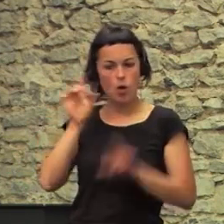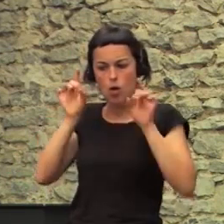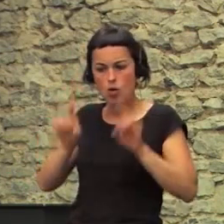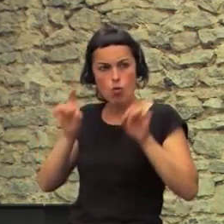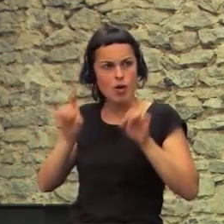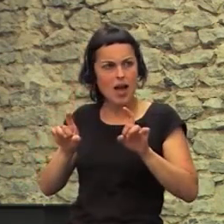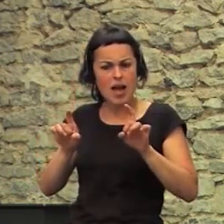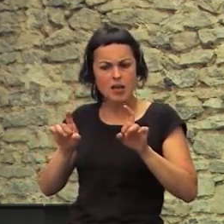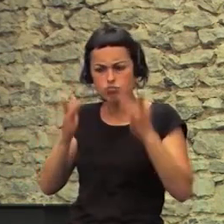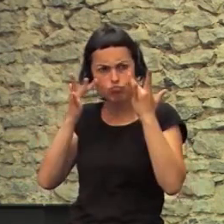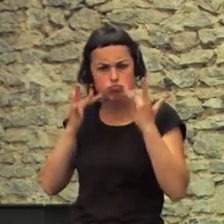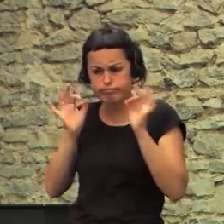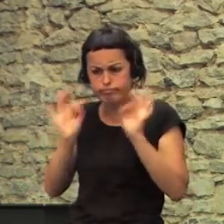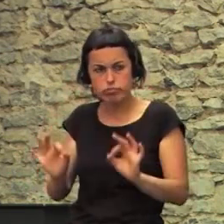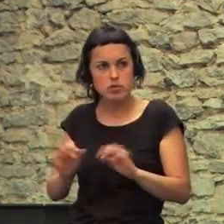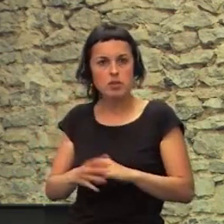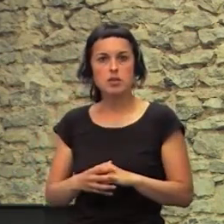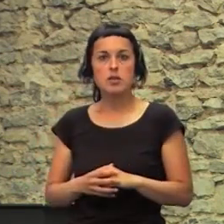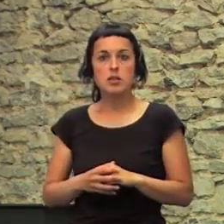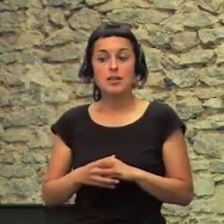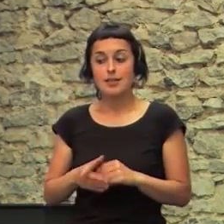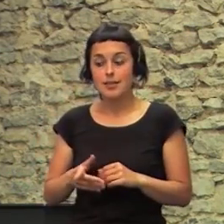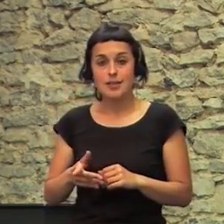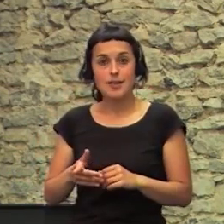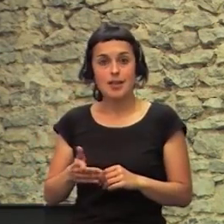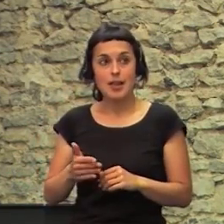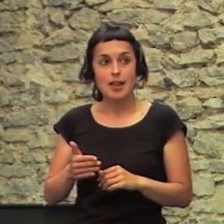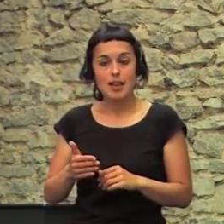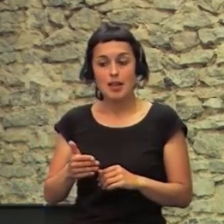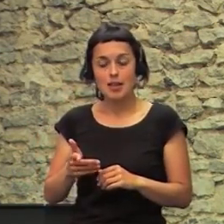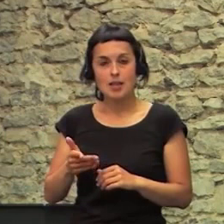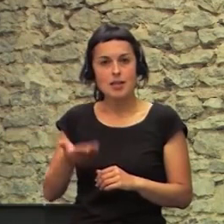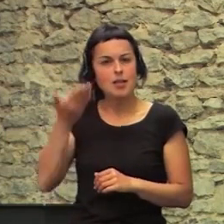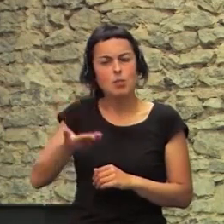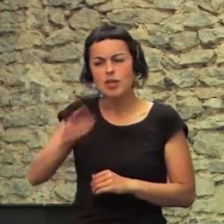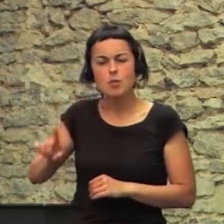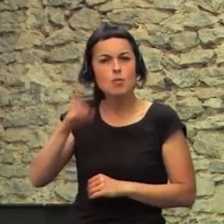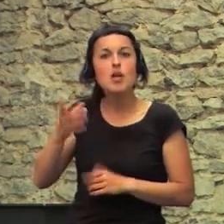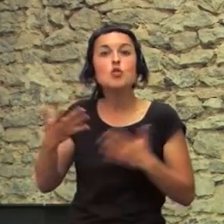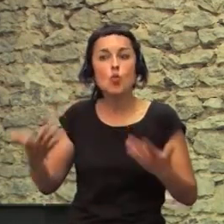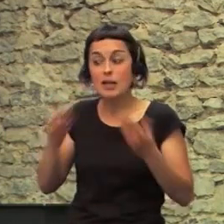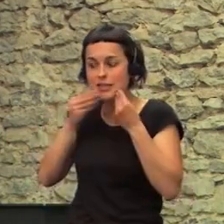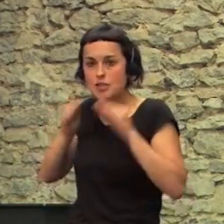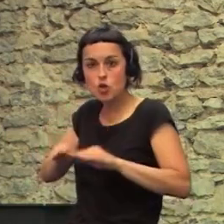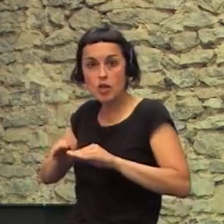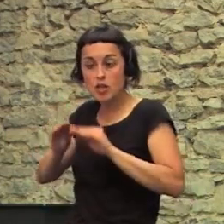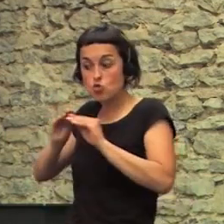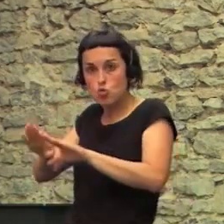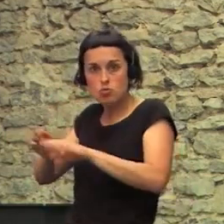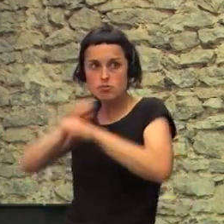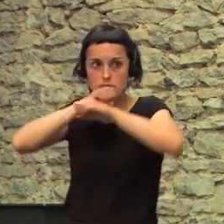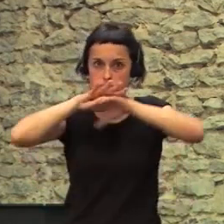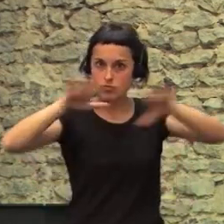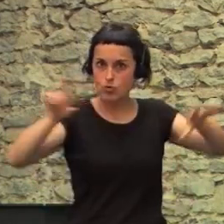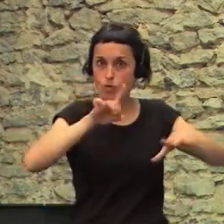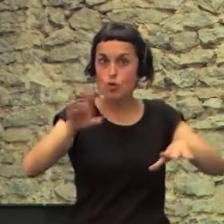bueno, una de las claves fundamentales sería que esto no lo contaran nunca, el silencio. O sea, nunca contar la historia, porque en la medida en la que contaran la